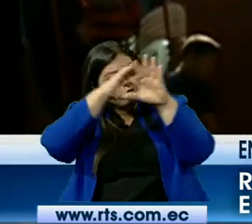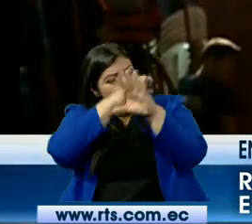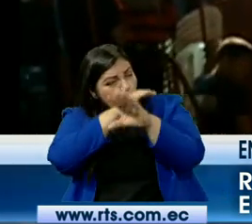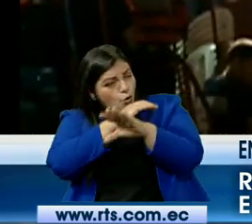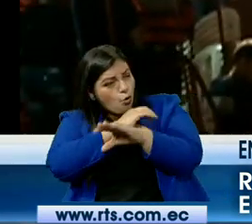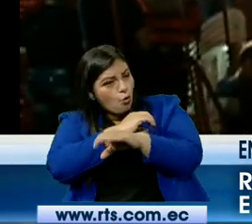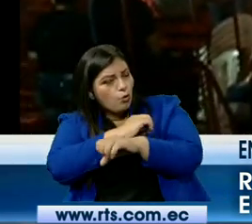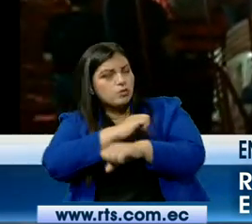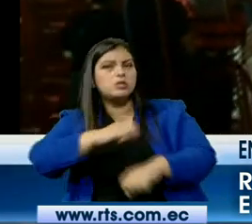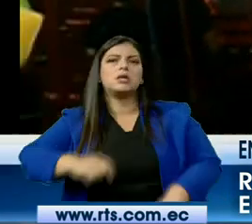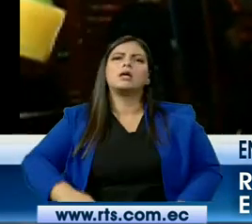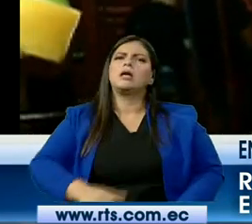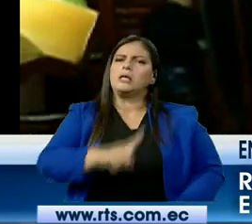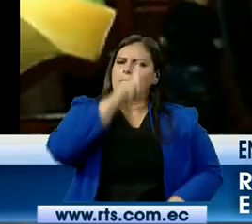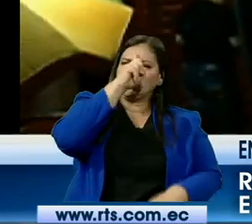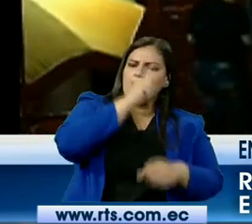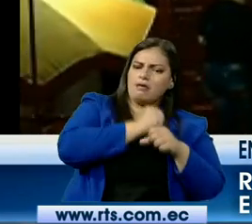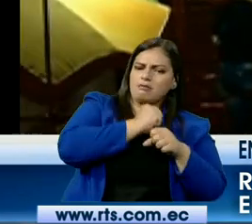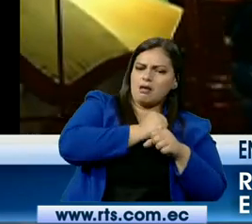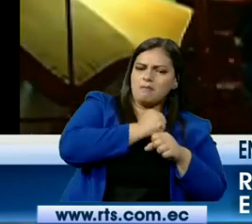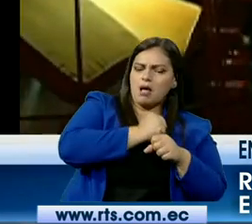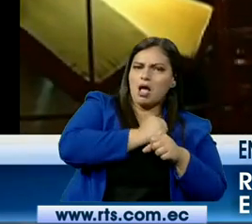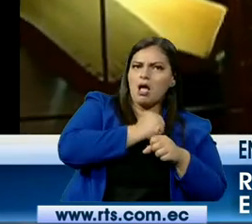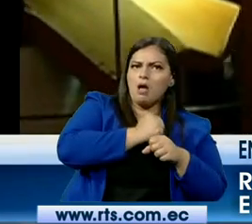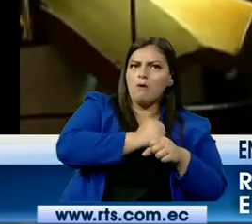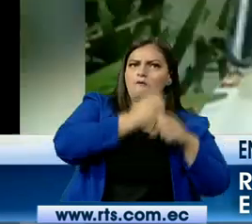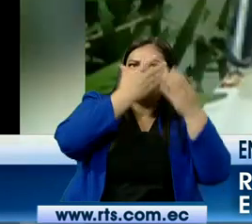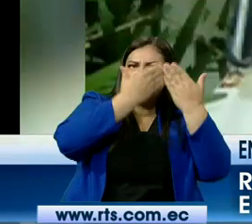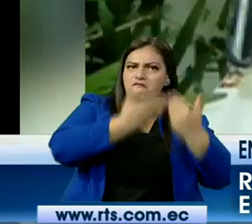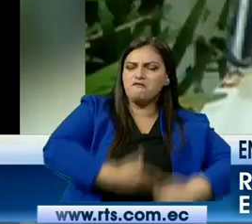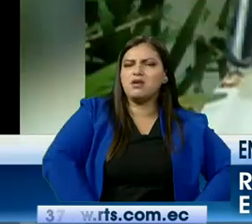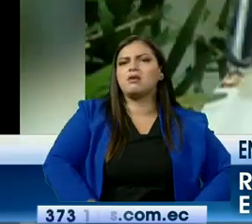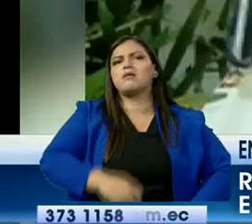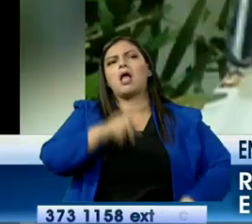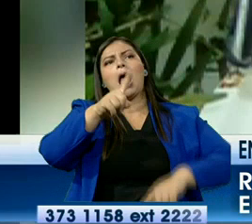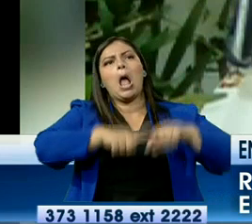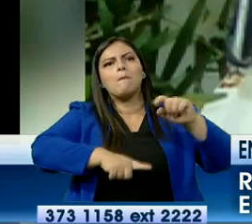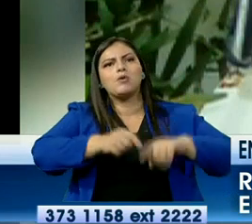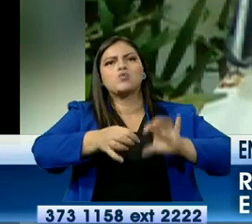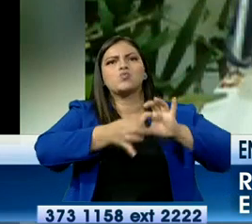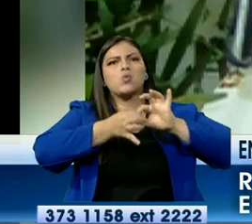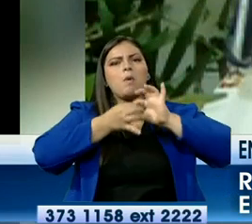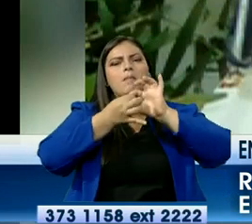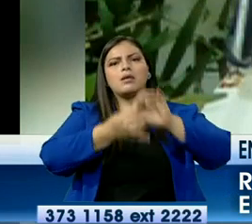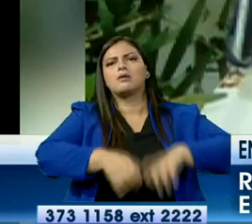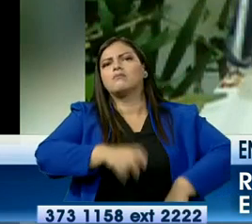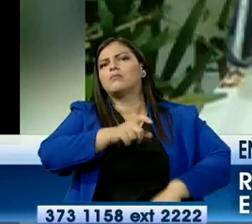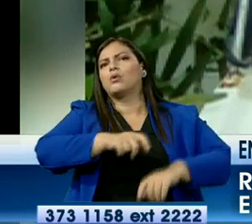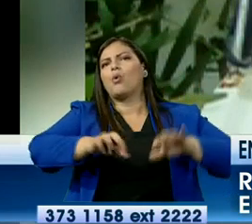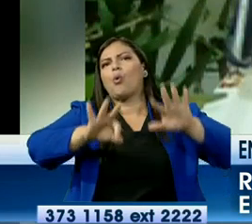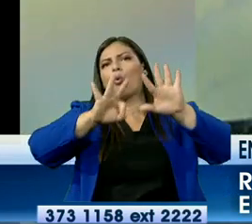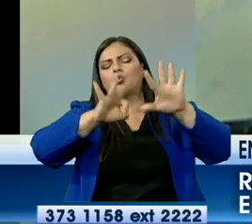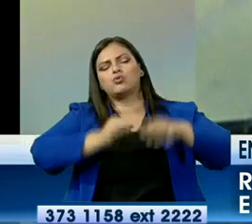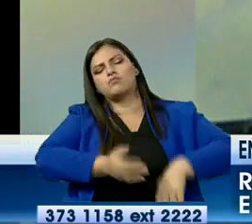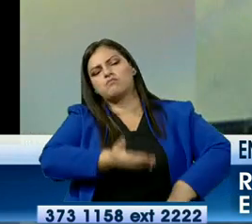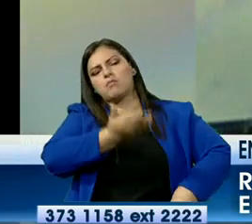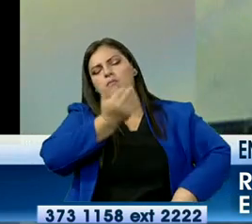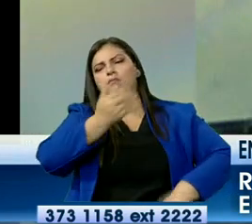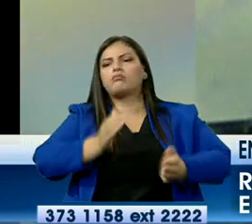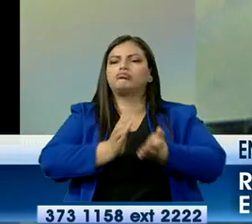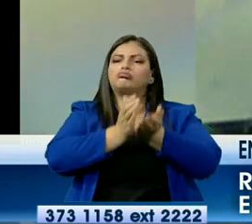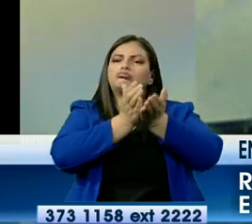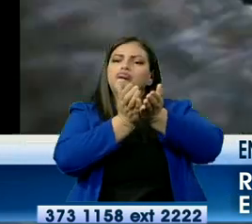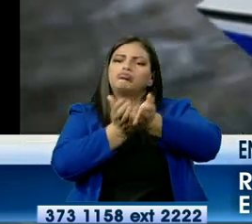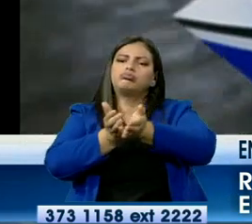regresaba con 8 personas más de darles mantenimientos a unos equipos de seguridad en la isla Puná. Ellos naufragaron cuando